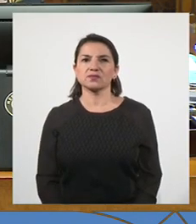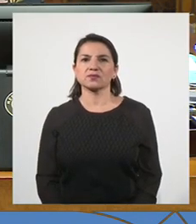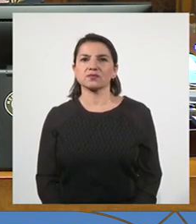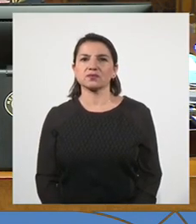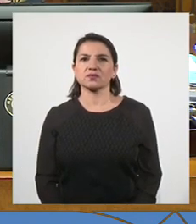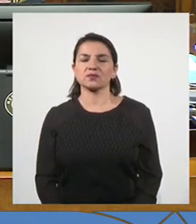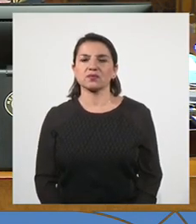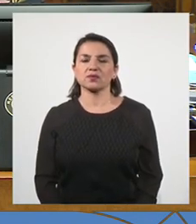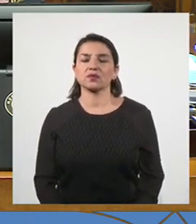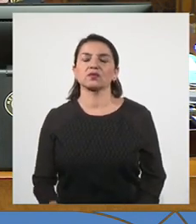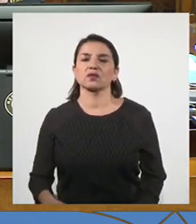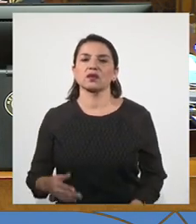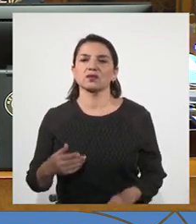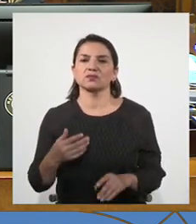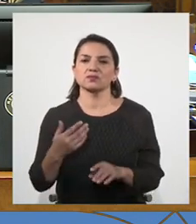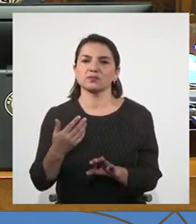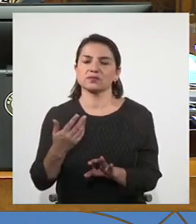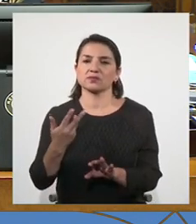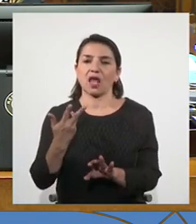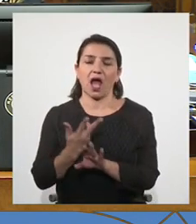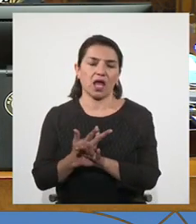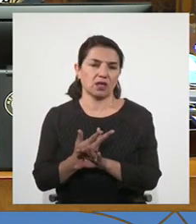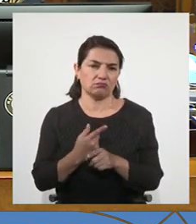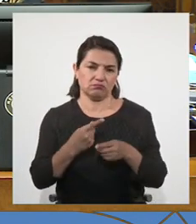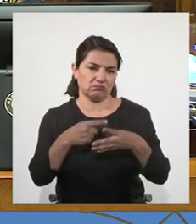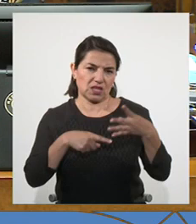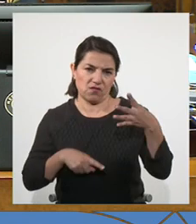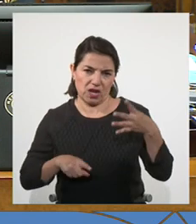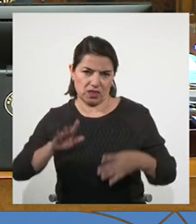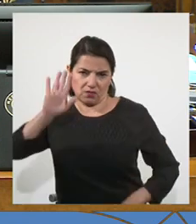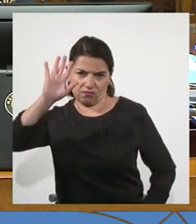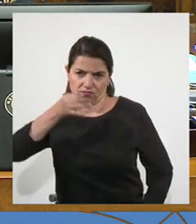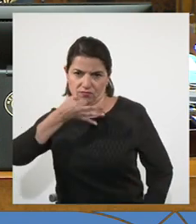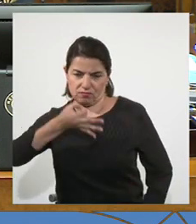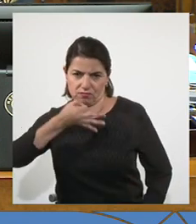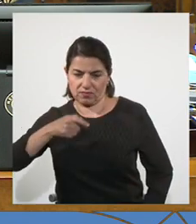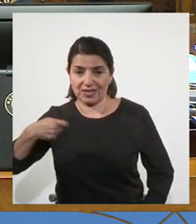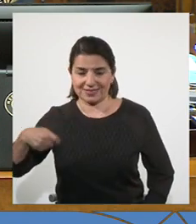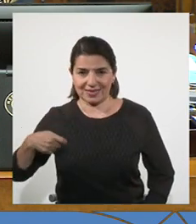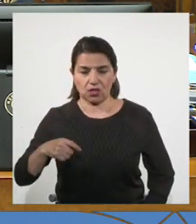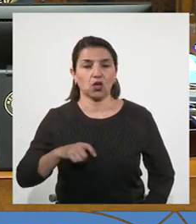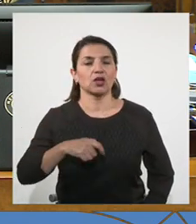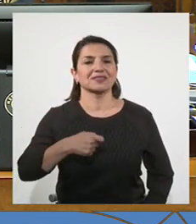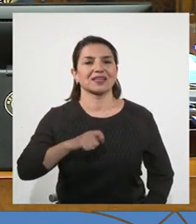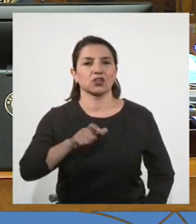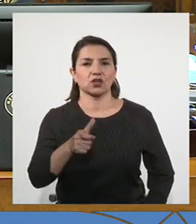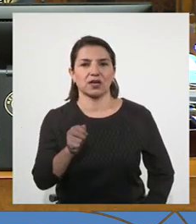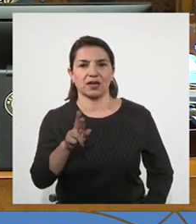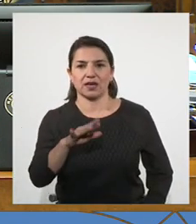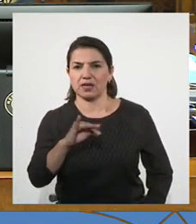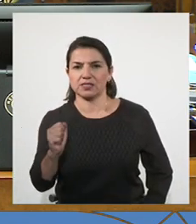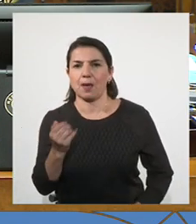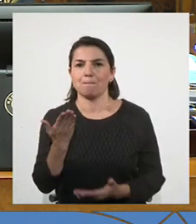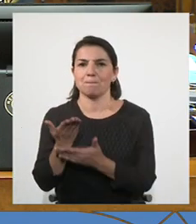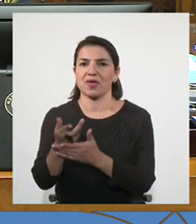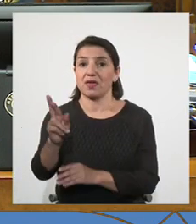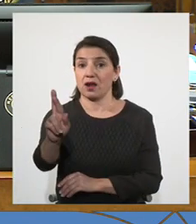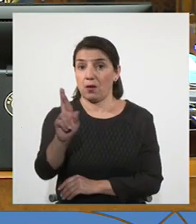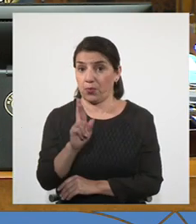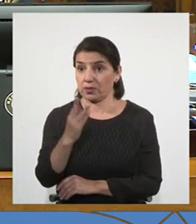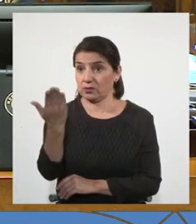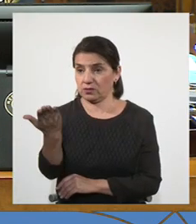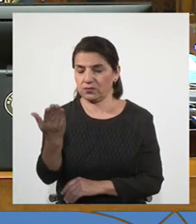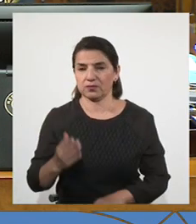se han hecho varios planteamientos, por eso, y el senador García Huidobro le ha pedido una respuesta.